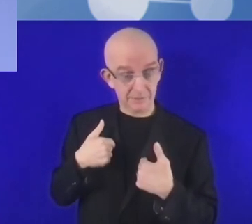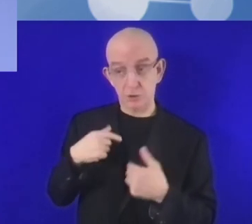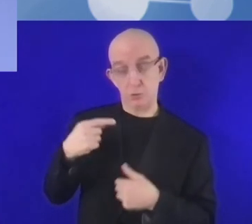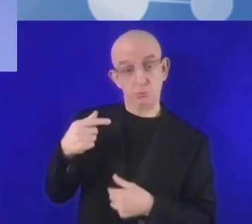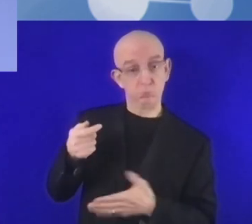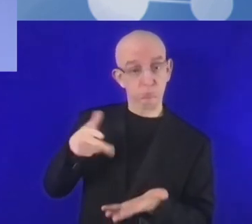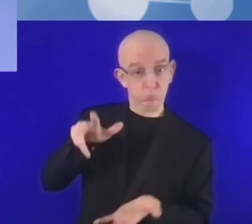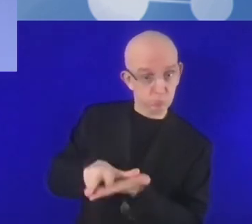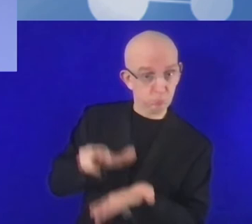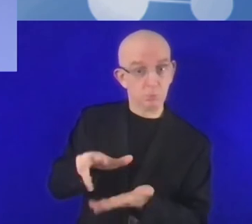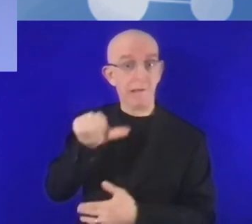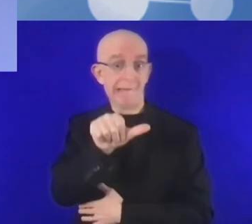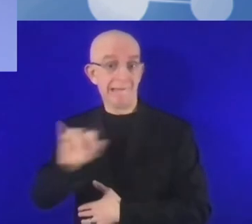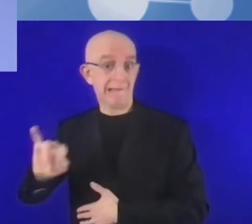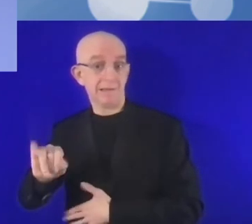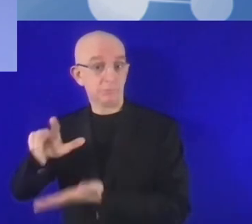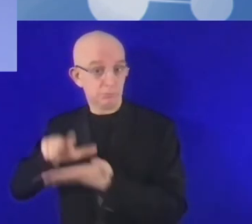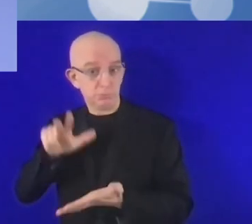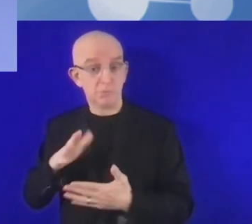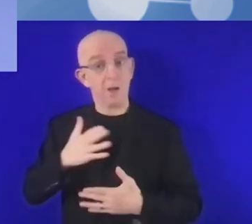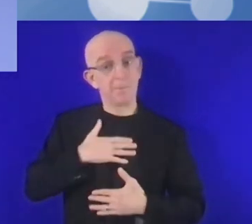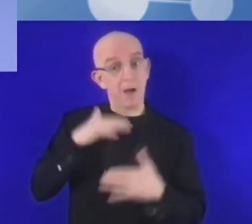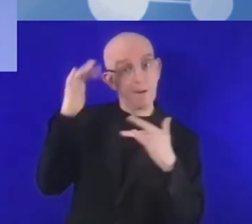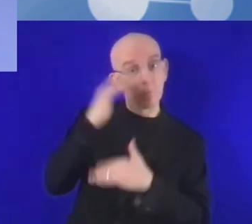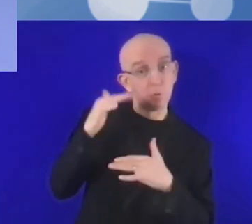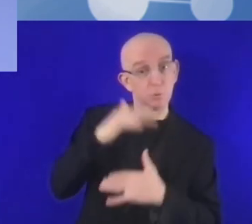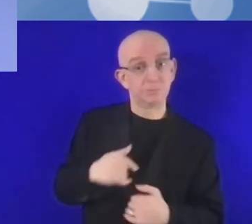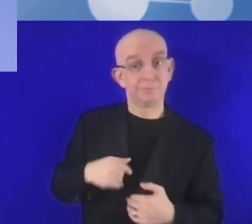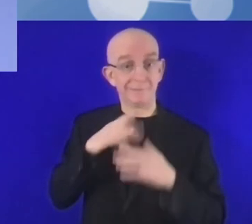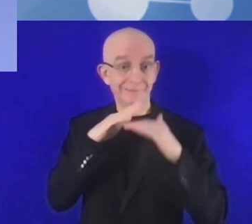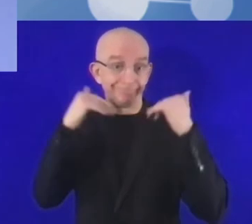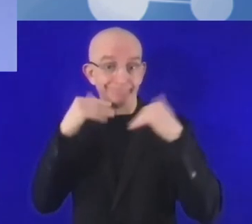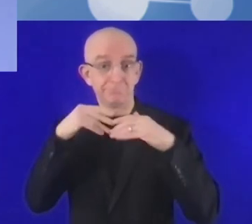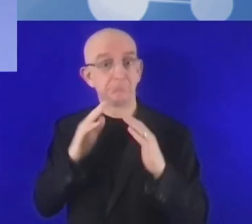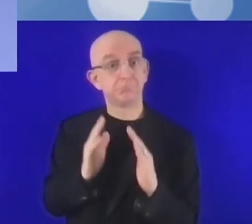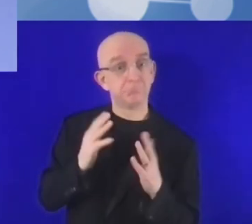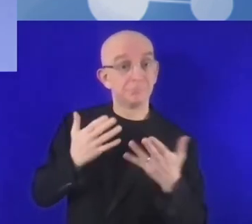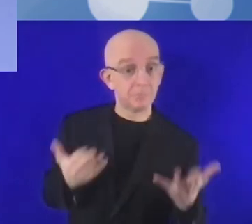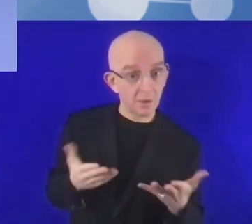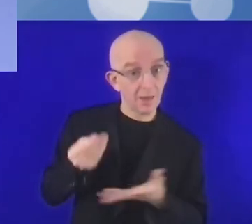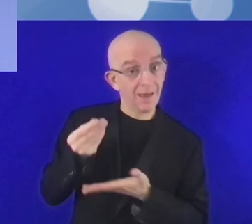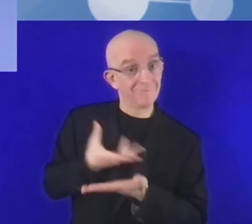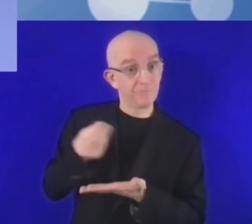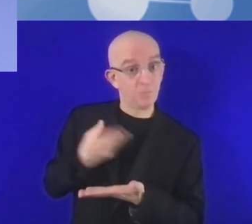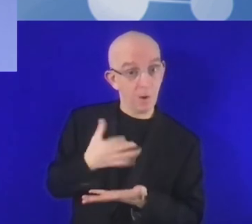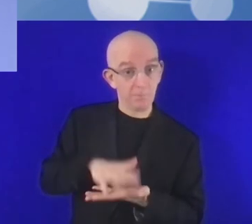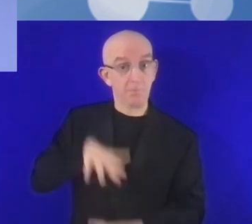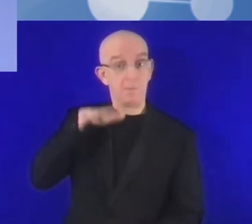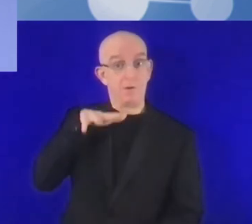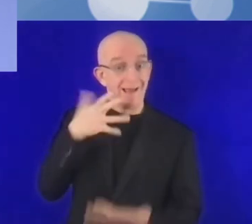¿Nuestro humor? Tenemos que pensar cómo hacer que miles de millones en todo el mundo